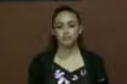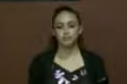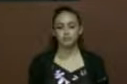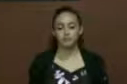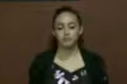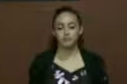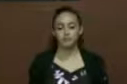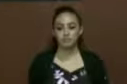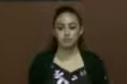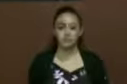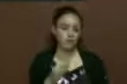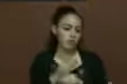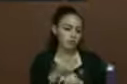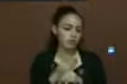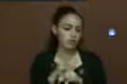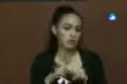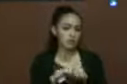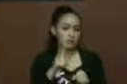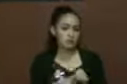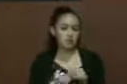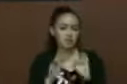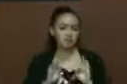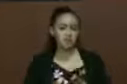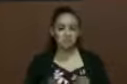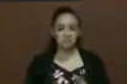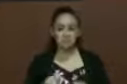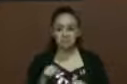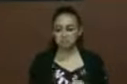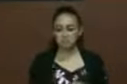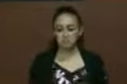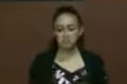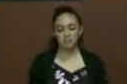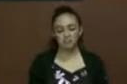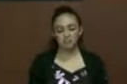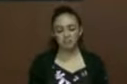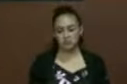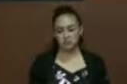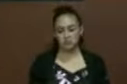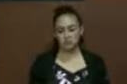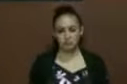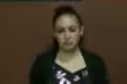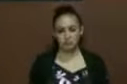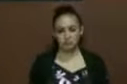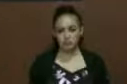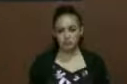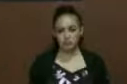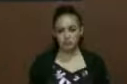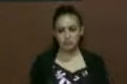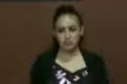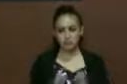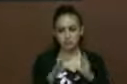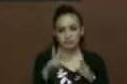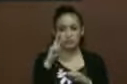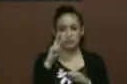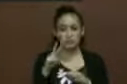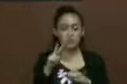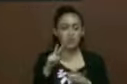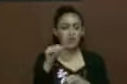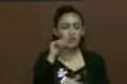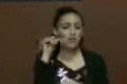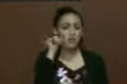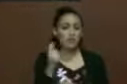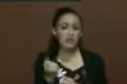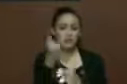digamos que tranquilo, el caso de esta situación que se vivió ayer con